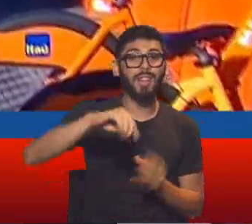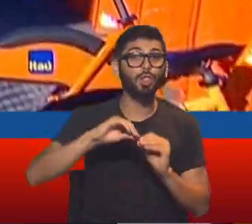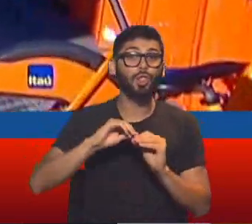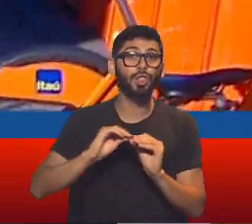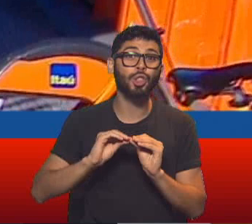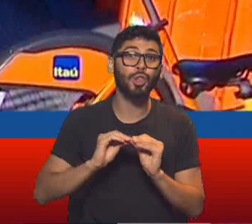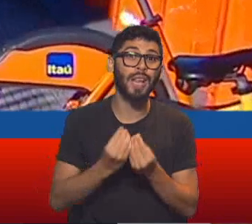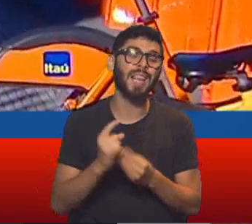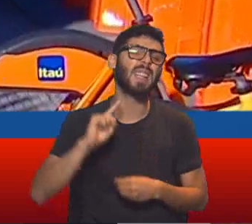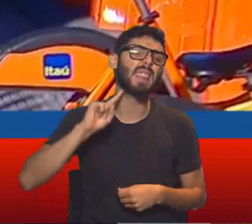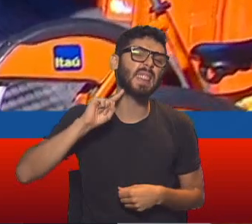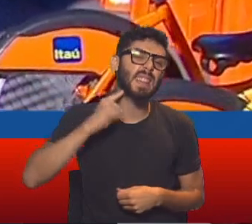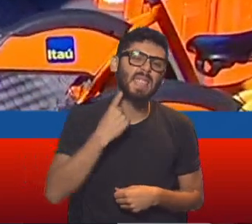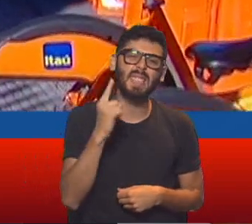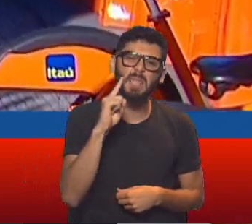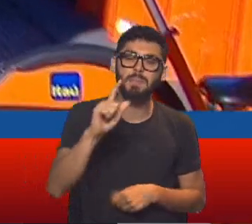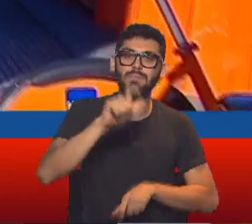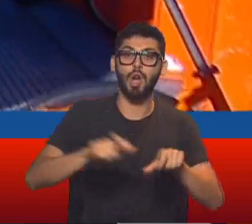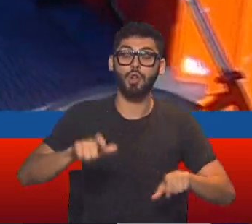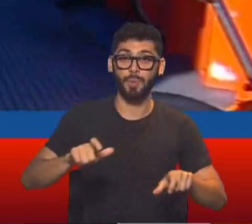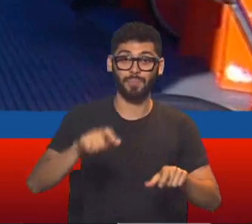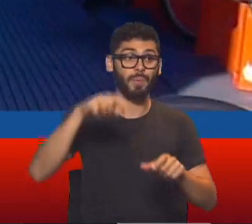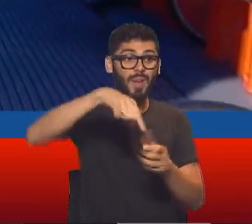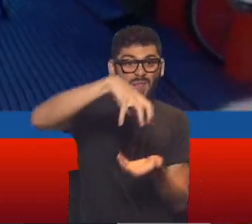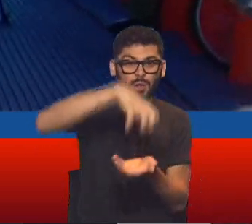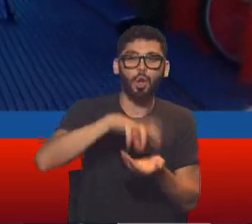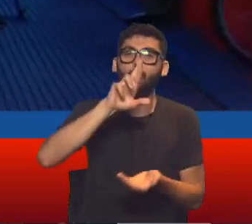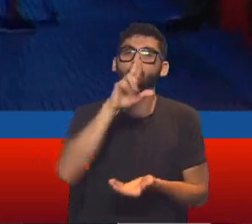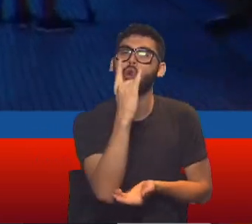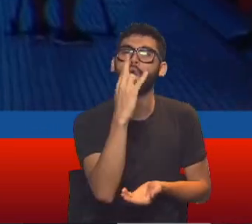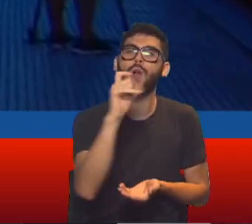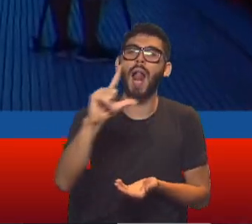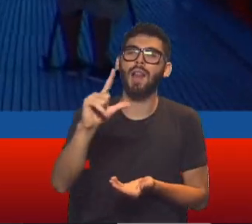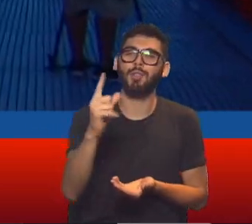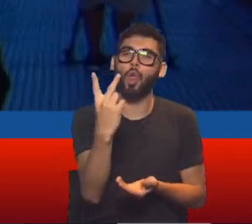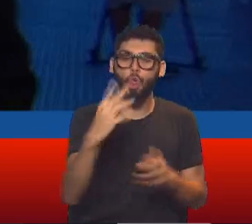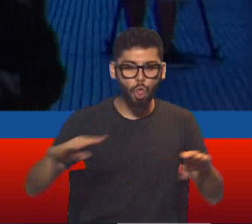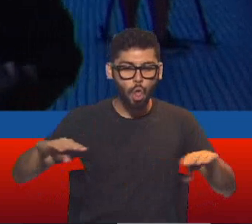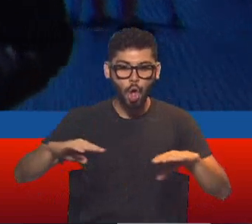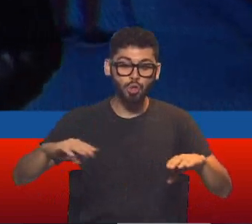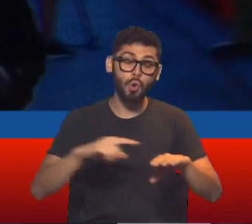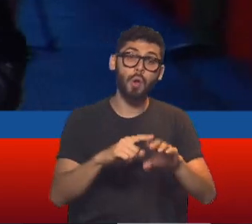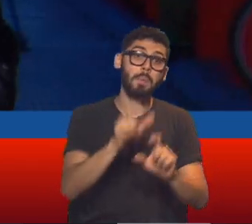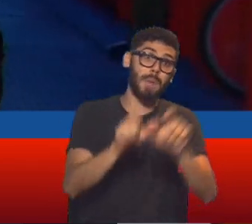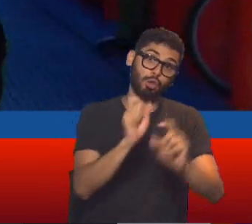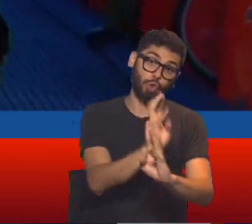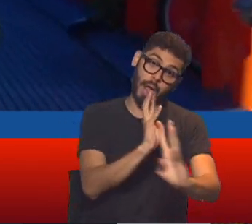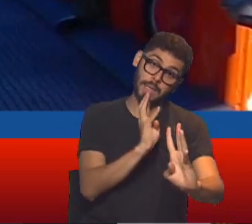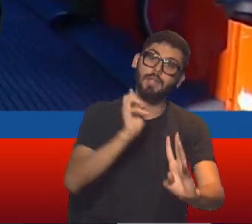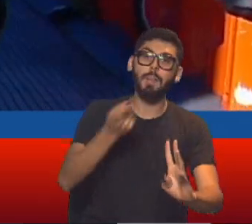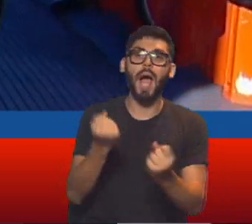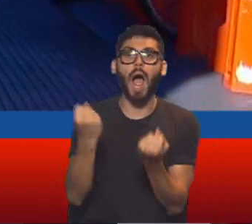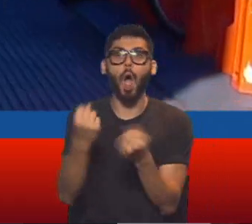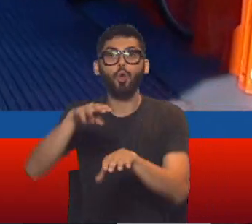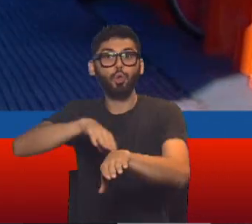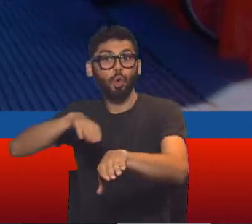personas se atienden. Porque recordemos, aquí en La Rural tienen varios ingresos. Los peatones, como también aquellos automovilistas que se vienen